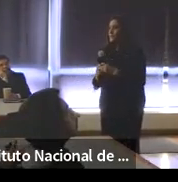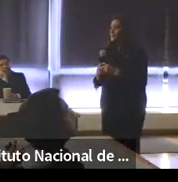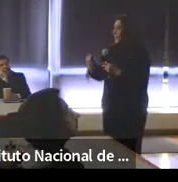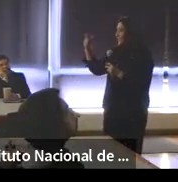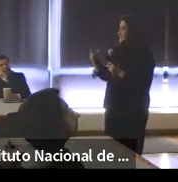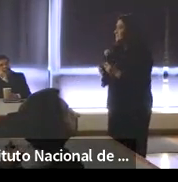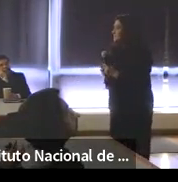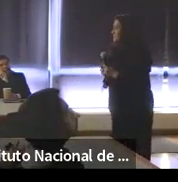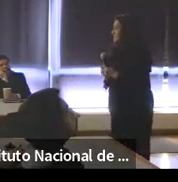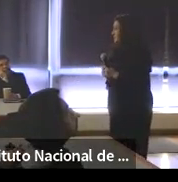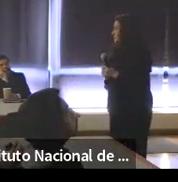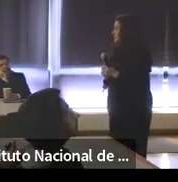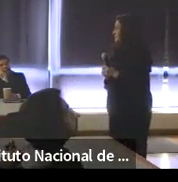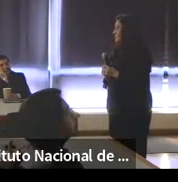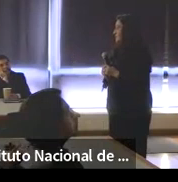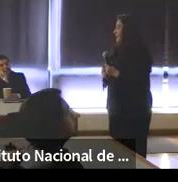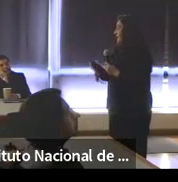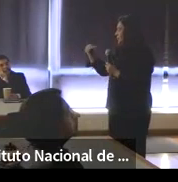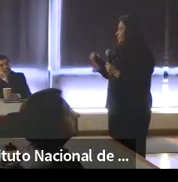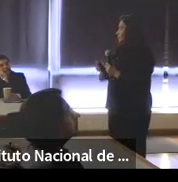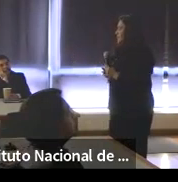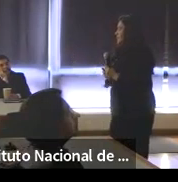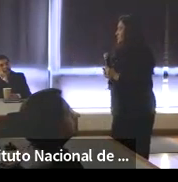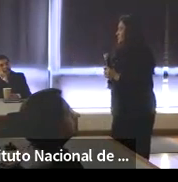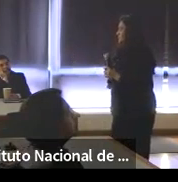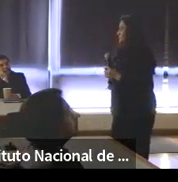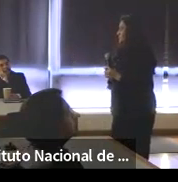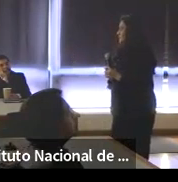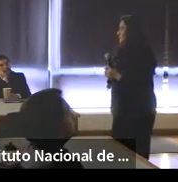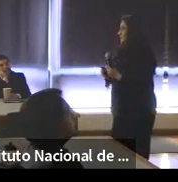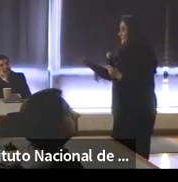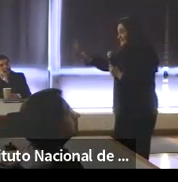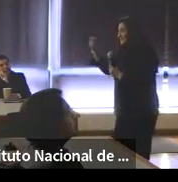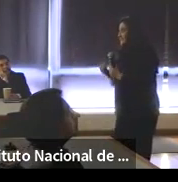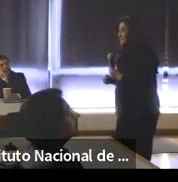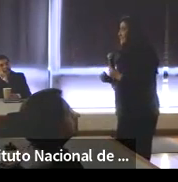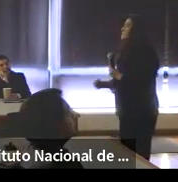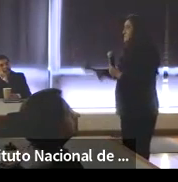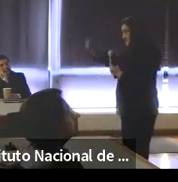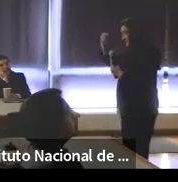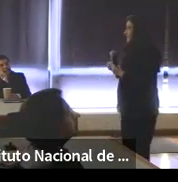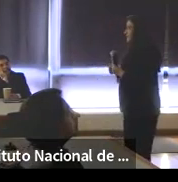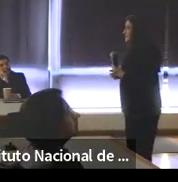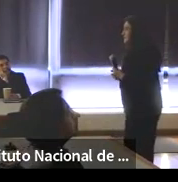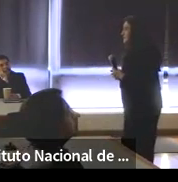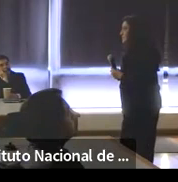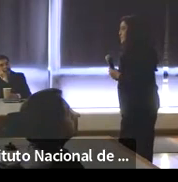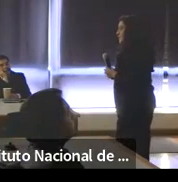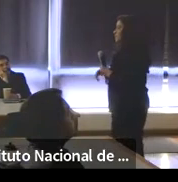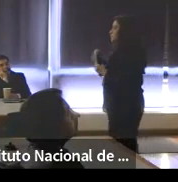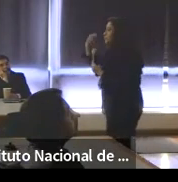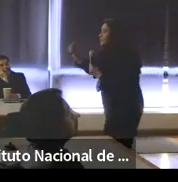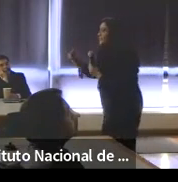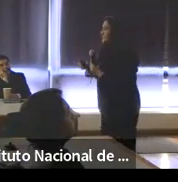no alejes a esa persona al contrario tienes que tener cerca de ti